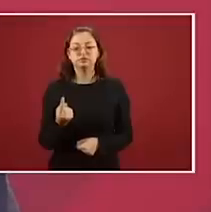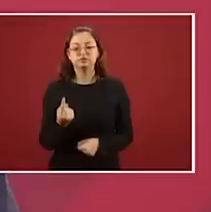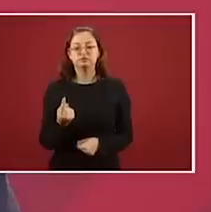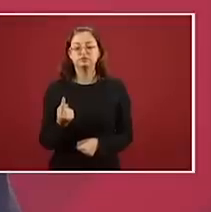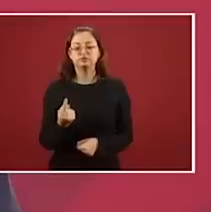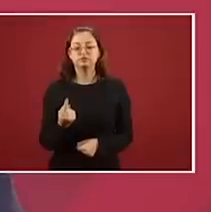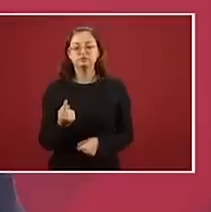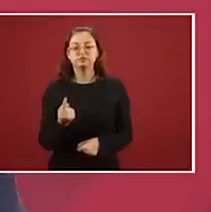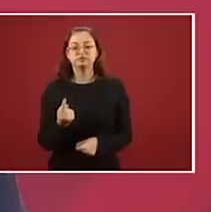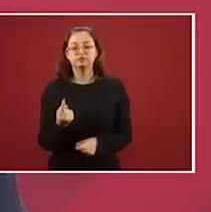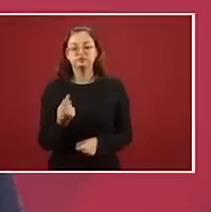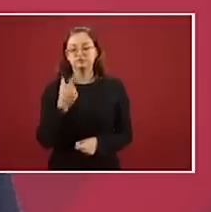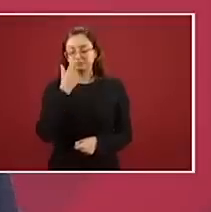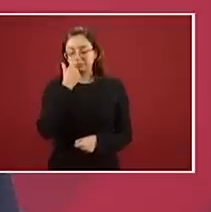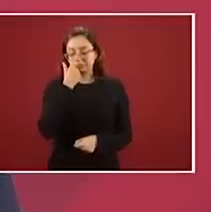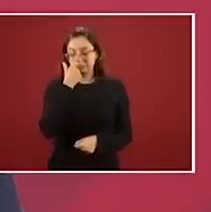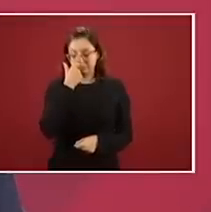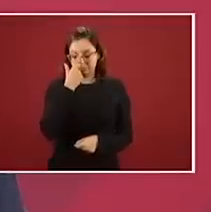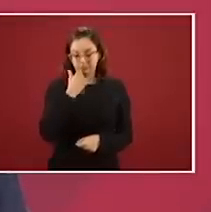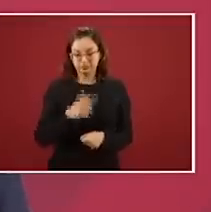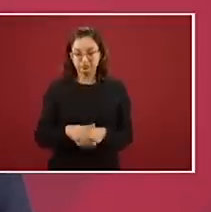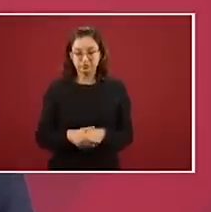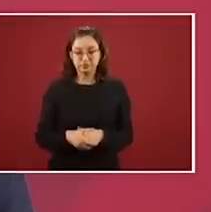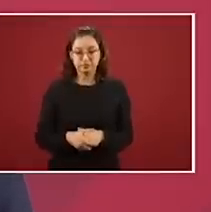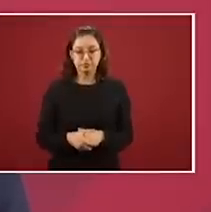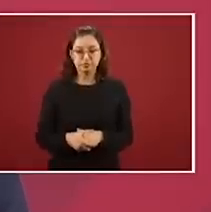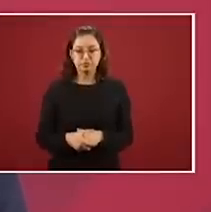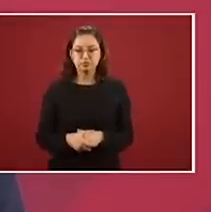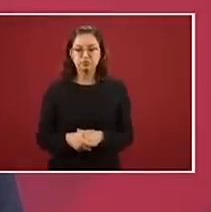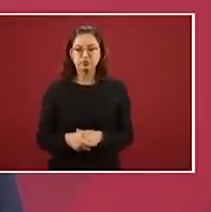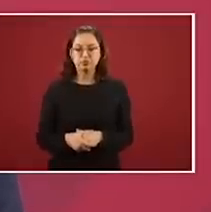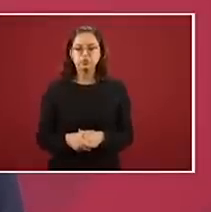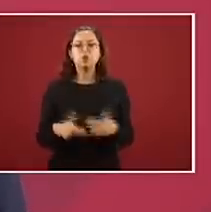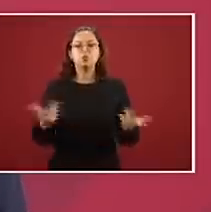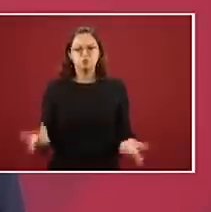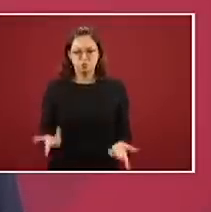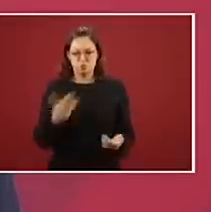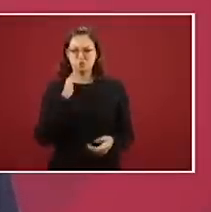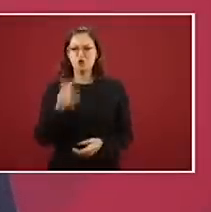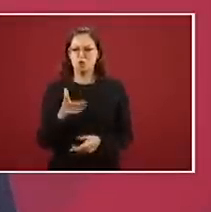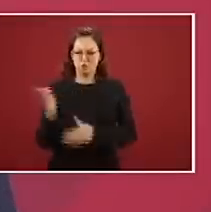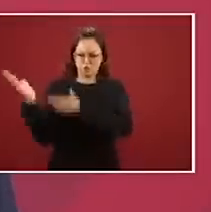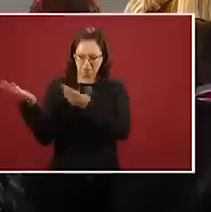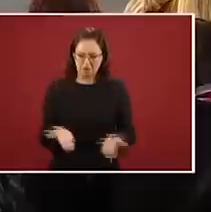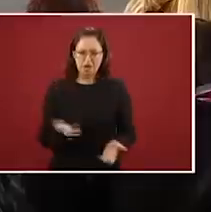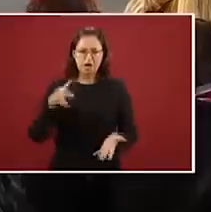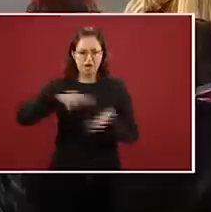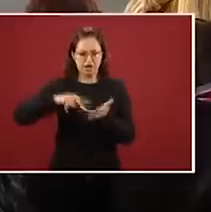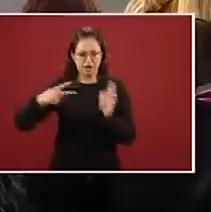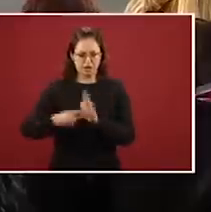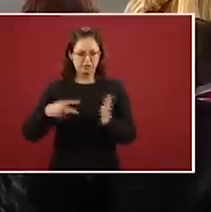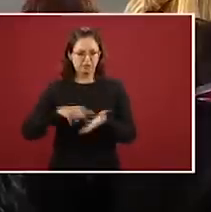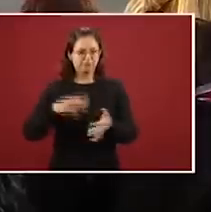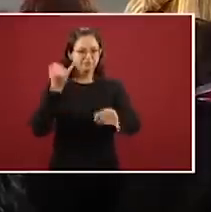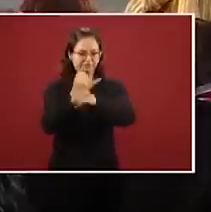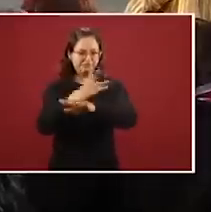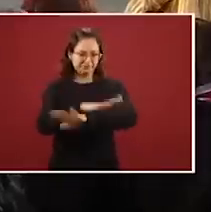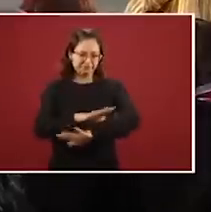no pedimos que nos informen los ingenieros cómo están